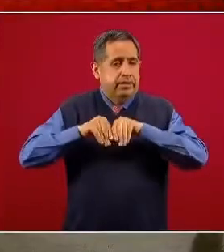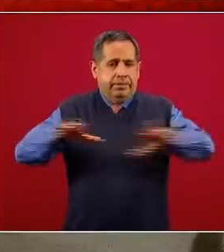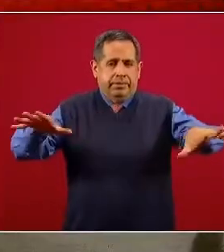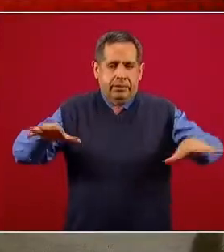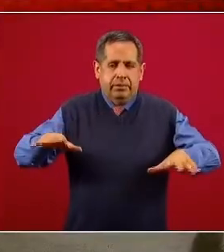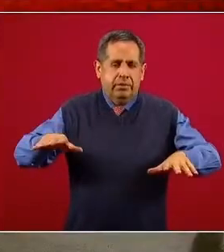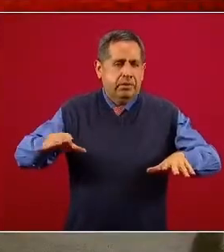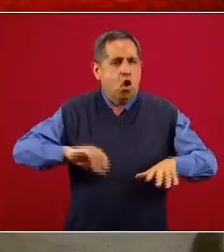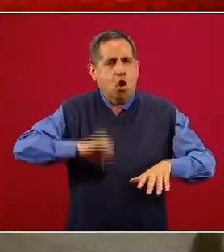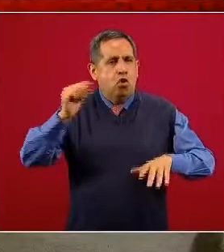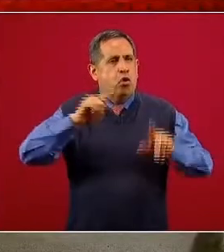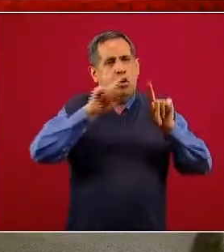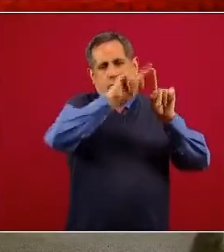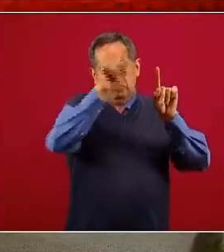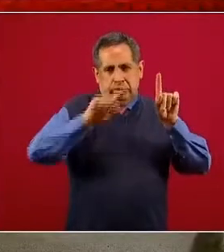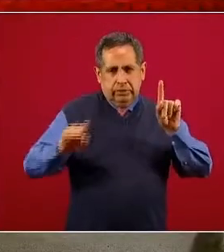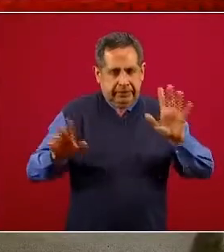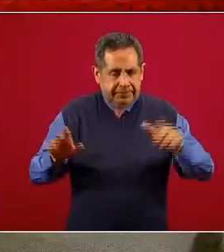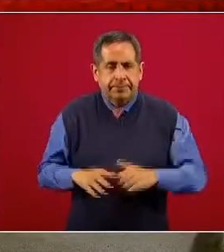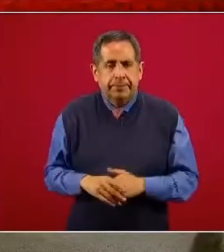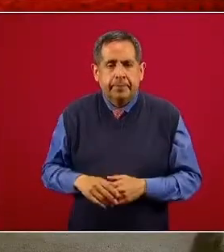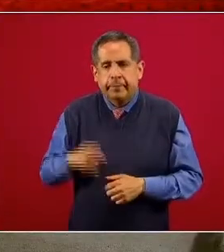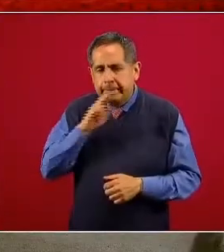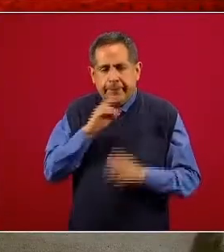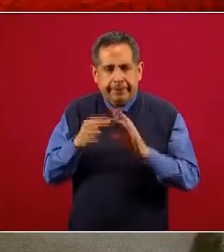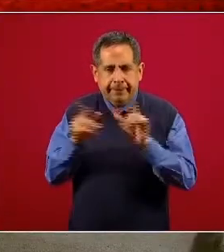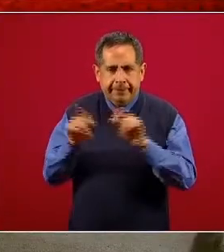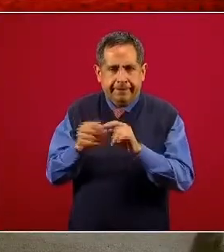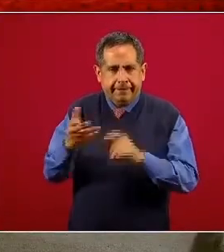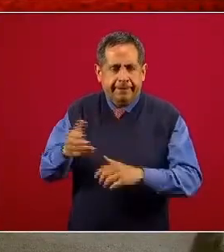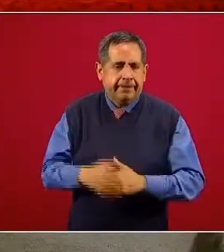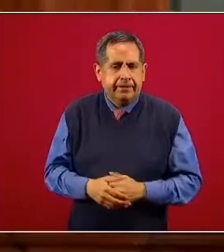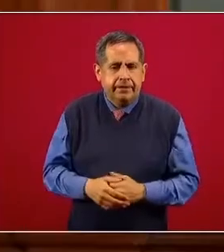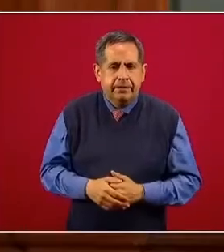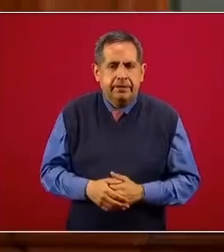en el otro contexto que le decía. Rapidísimo.